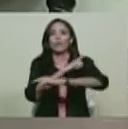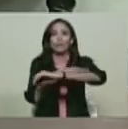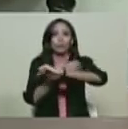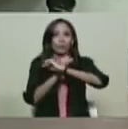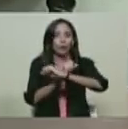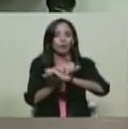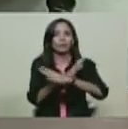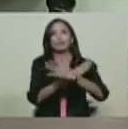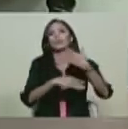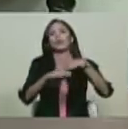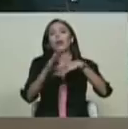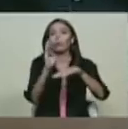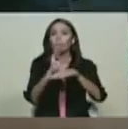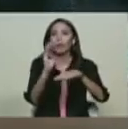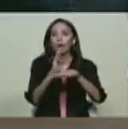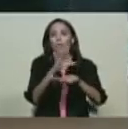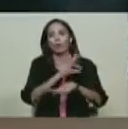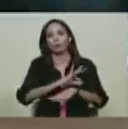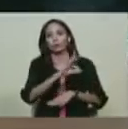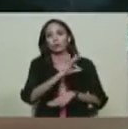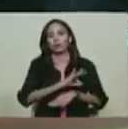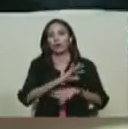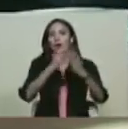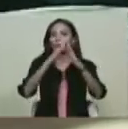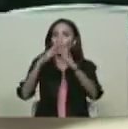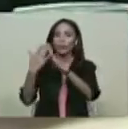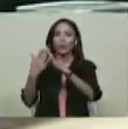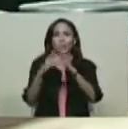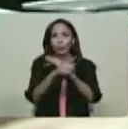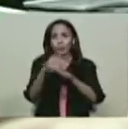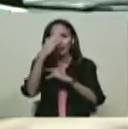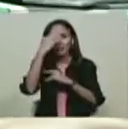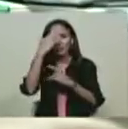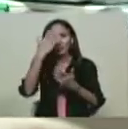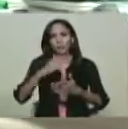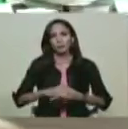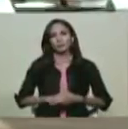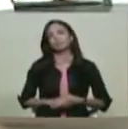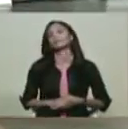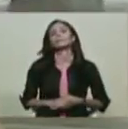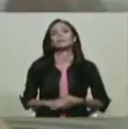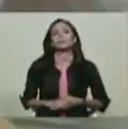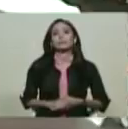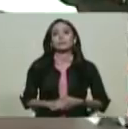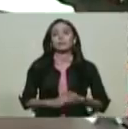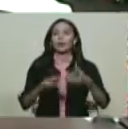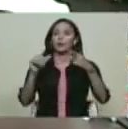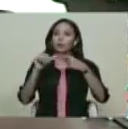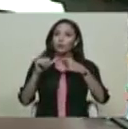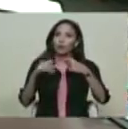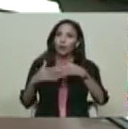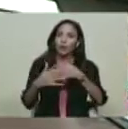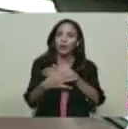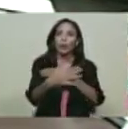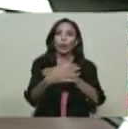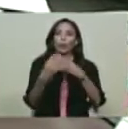política de protección y seguridad social. Que lo entienda toda Venezuela. Seguir